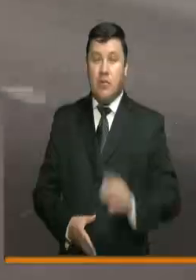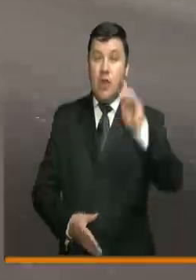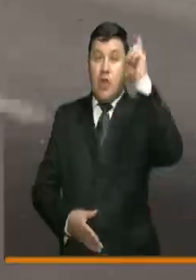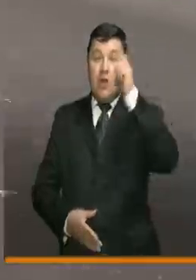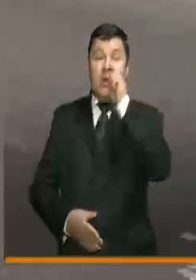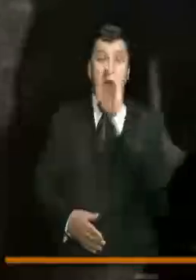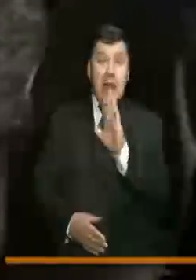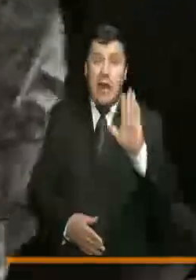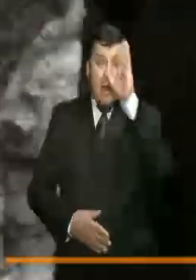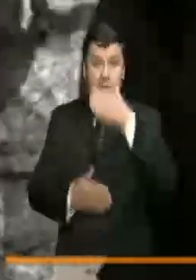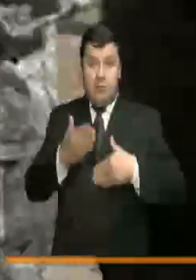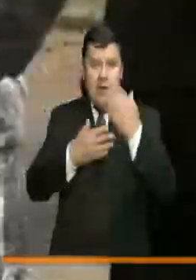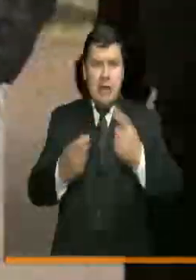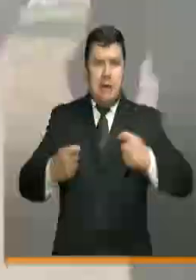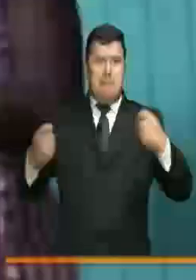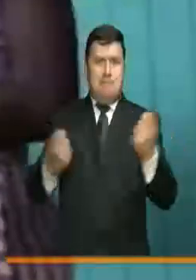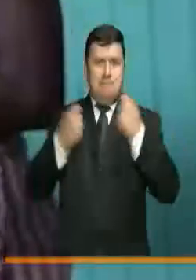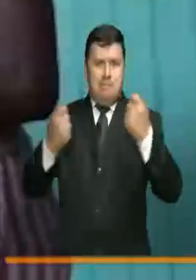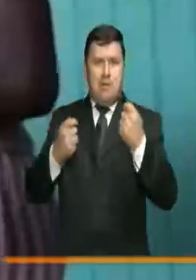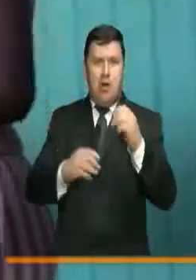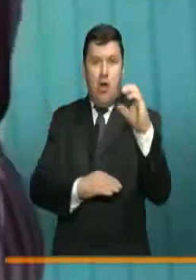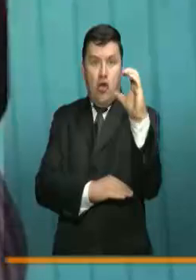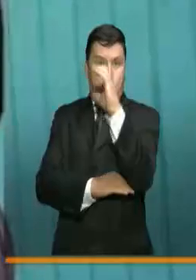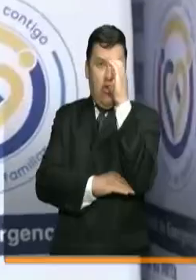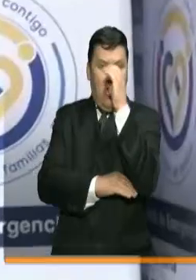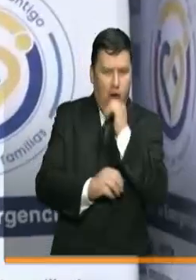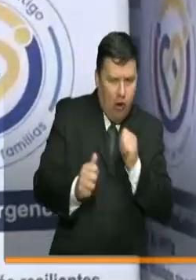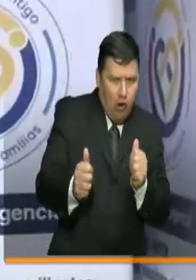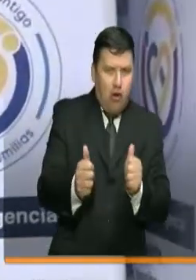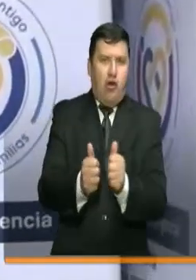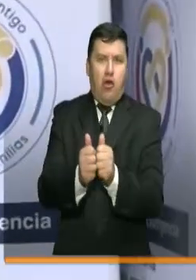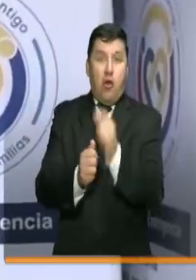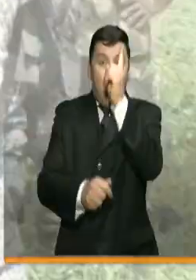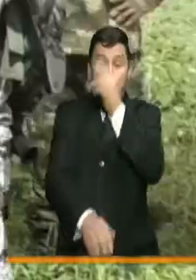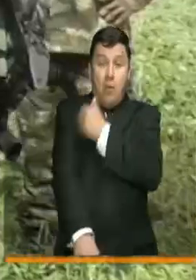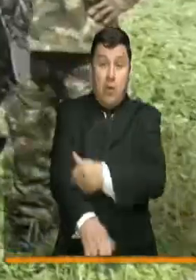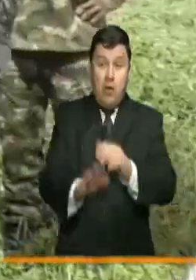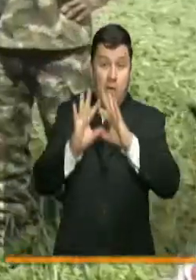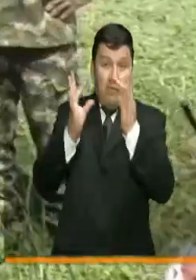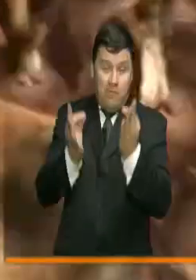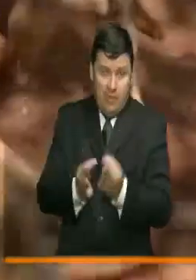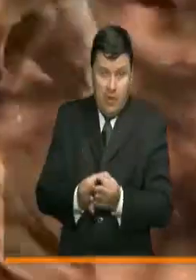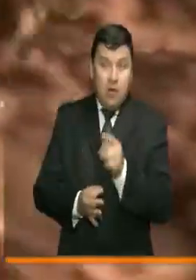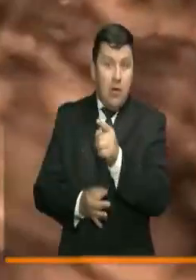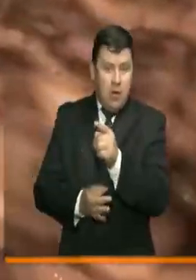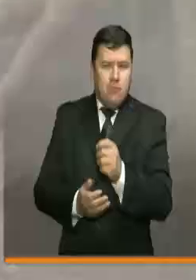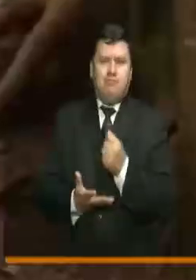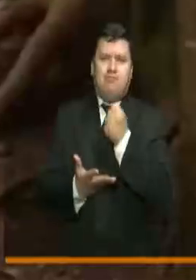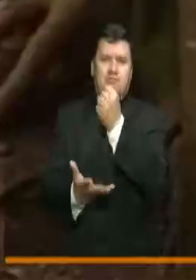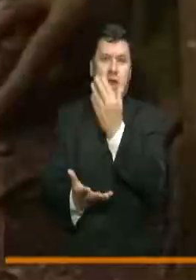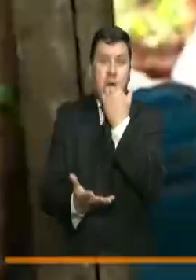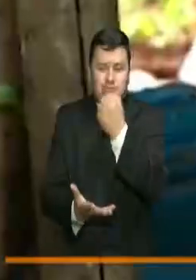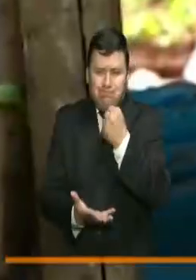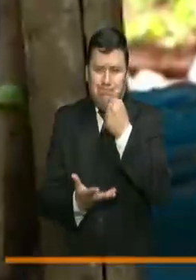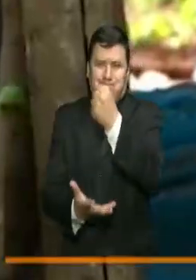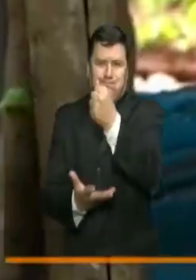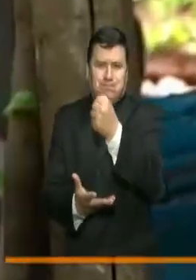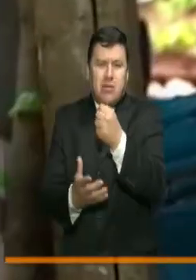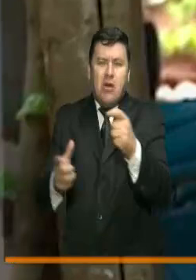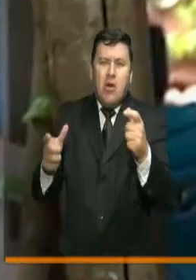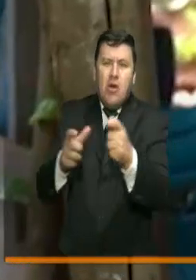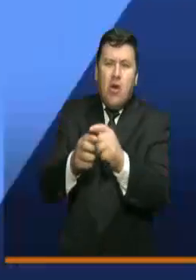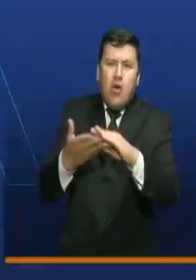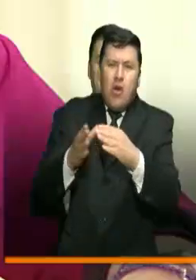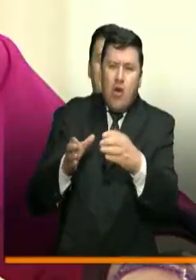Gobierno Nacional inicia campaña Colombia está contigo. 1 millón de familias que entregará mercados a las minorías